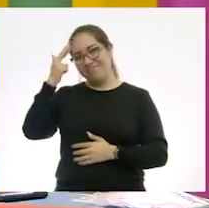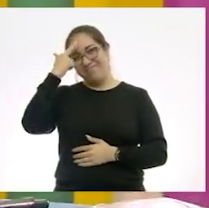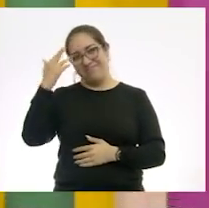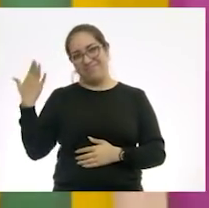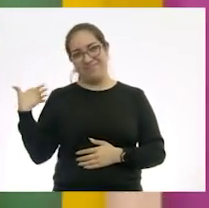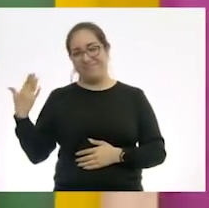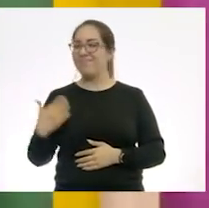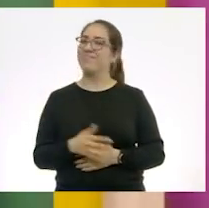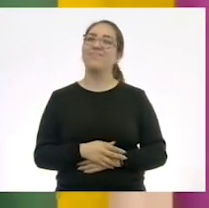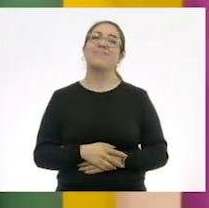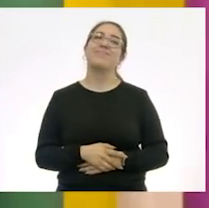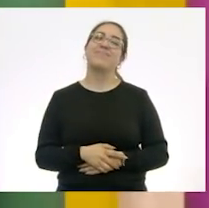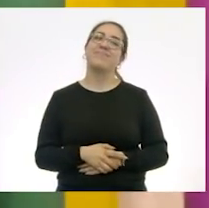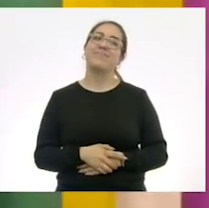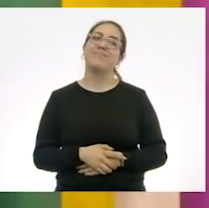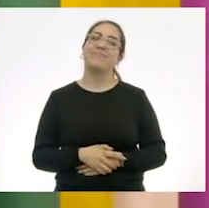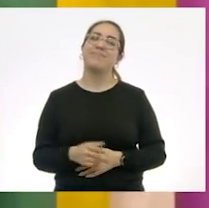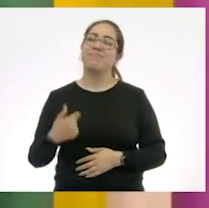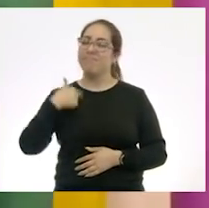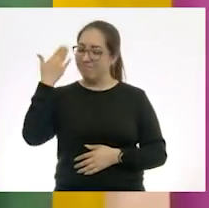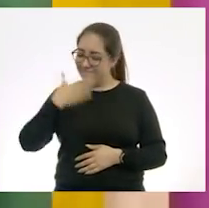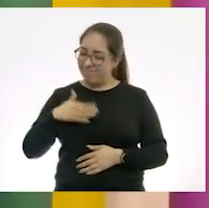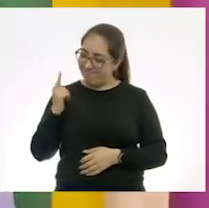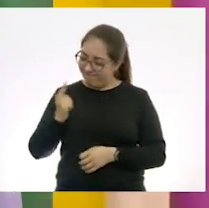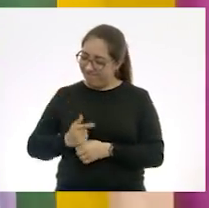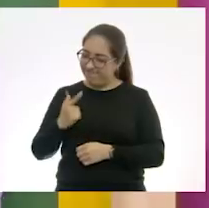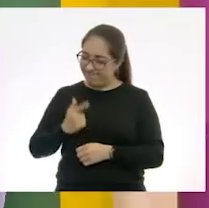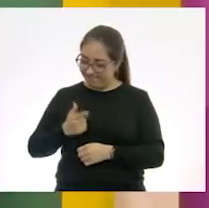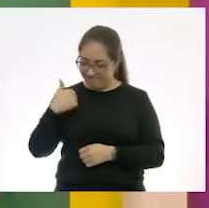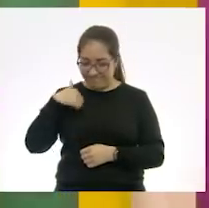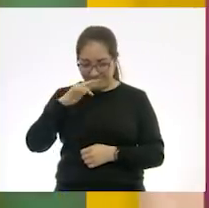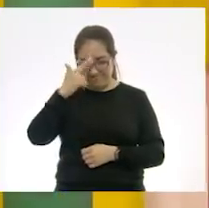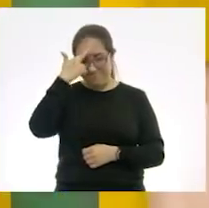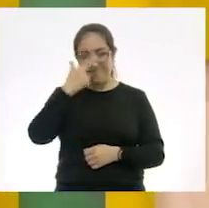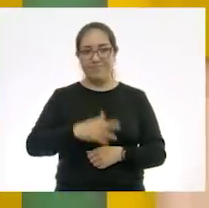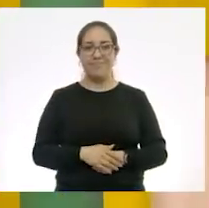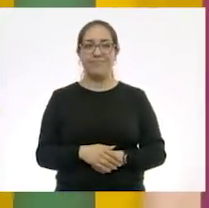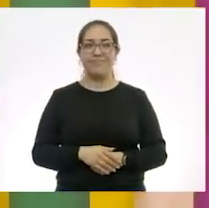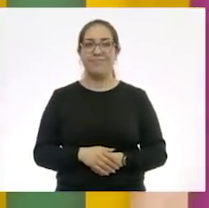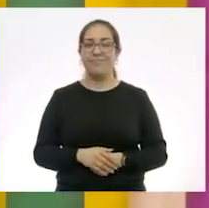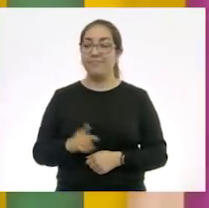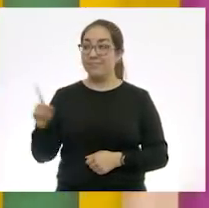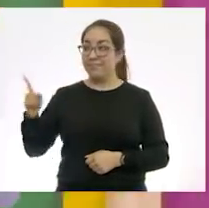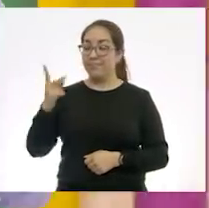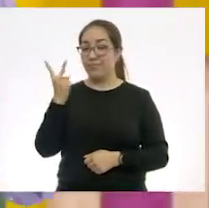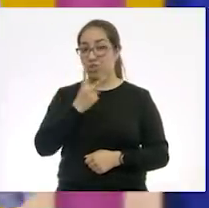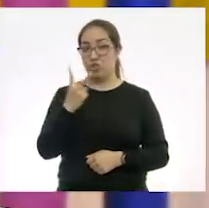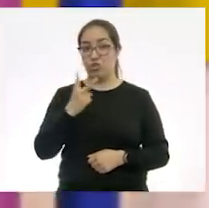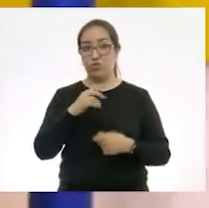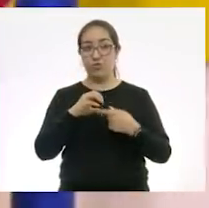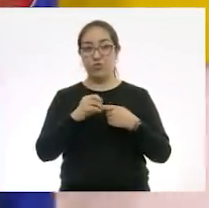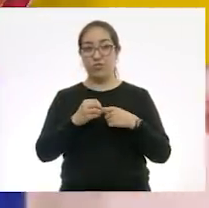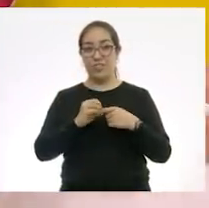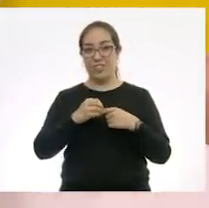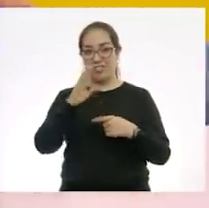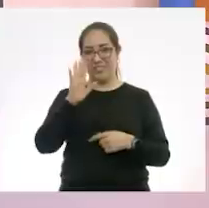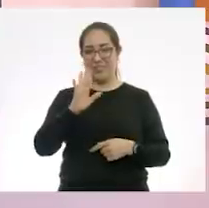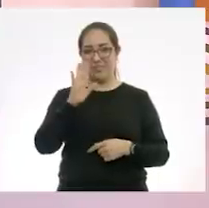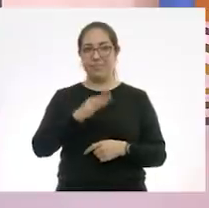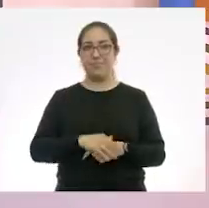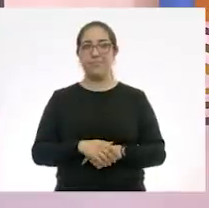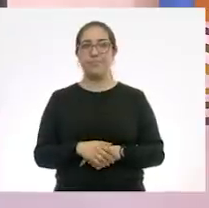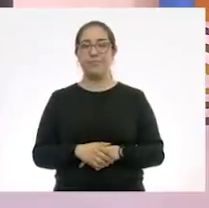desde hace rato. Yo sabía por dónde están, si yo ya los había visto. Aquí están nuestros frijolitos.